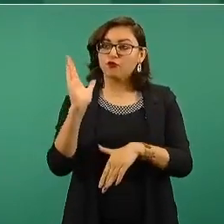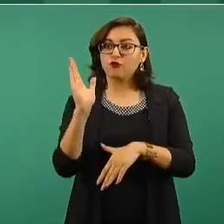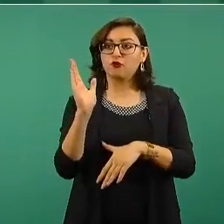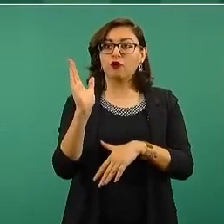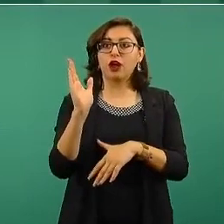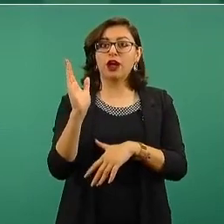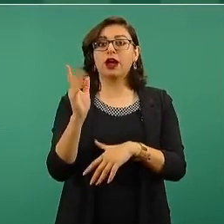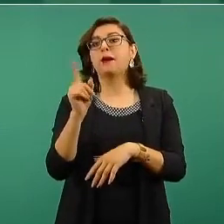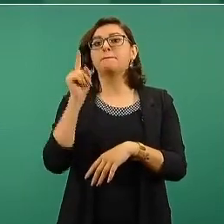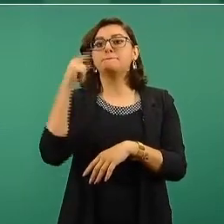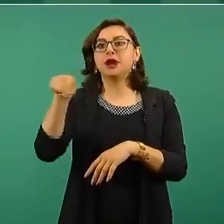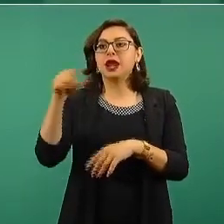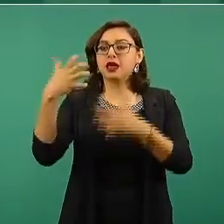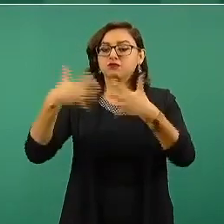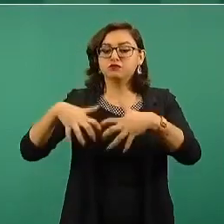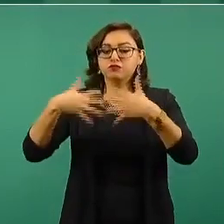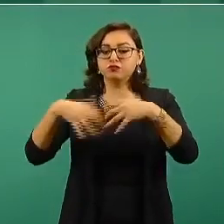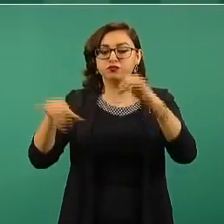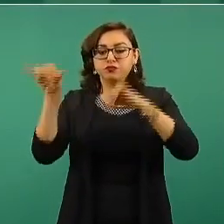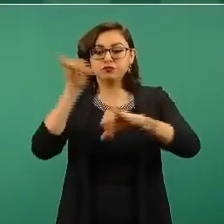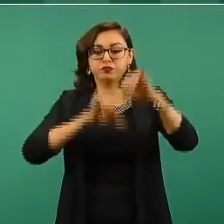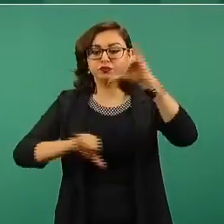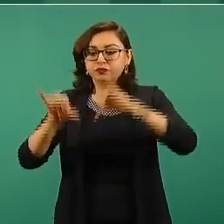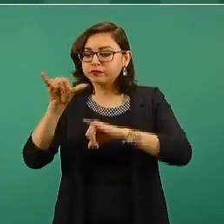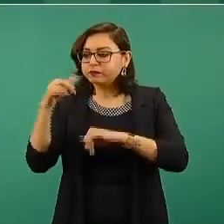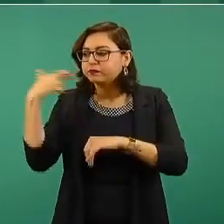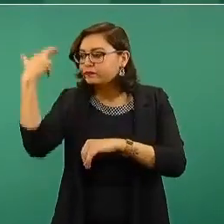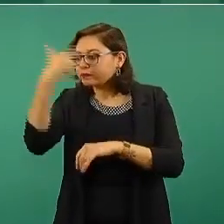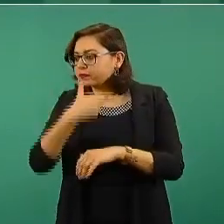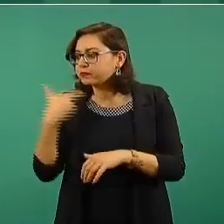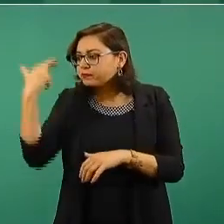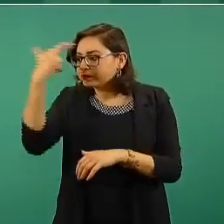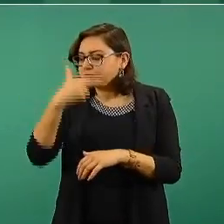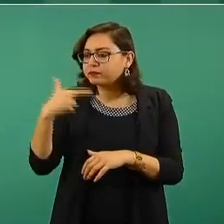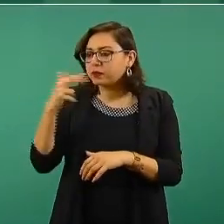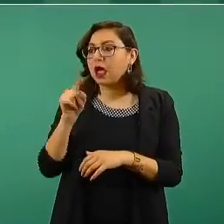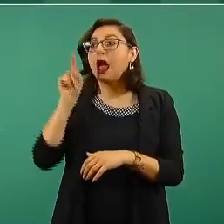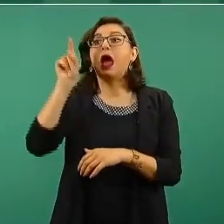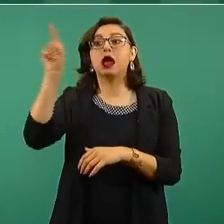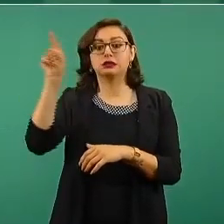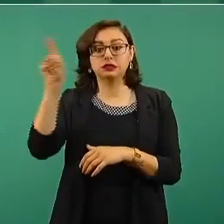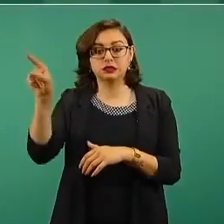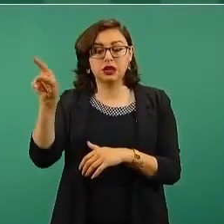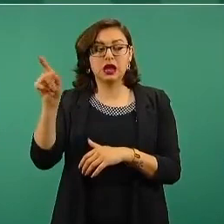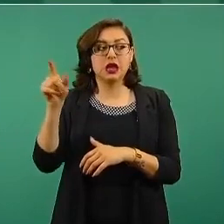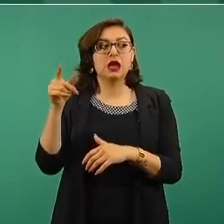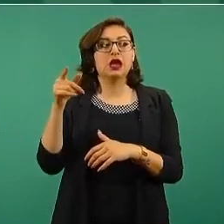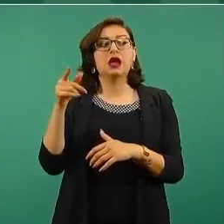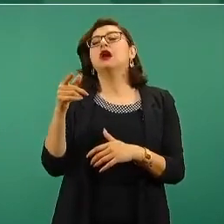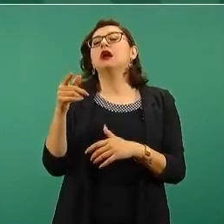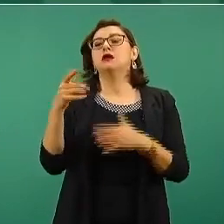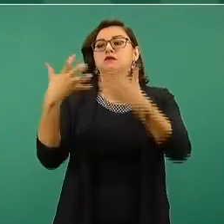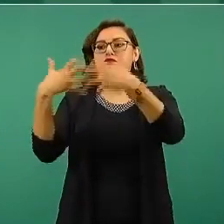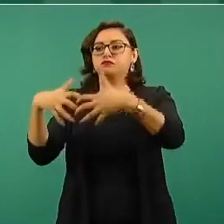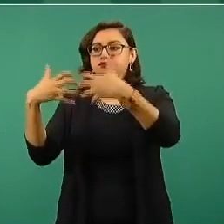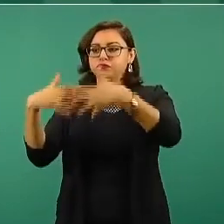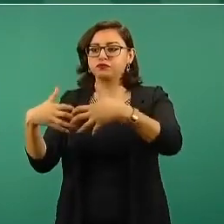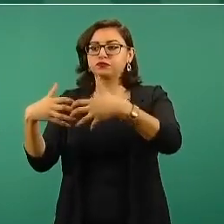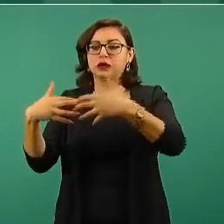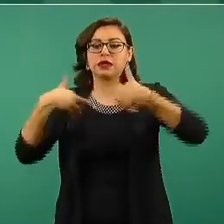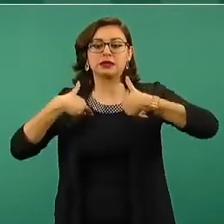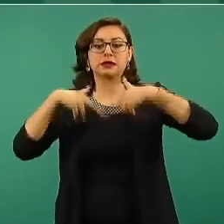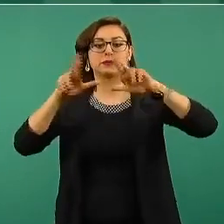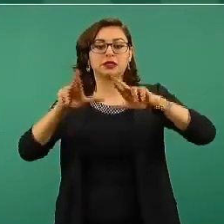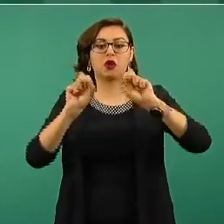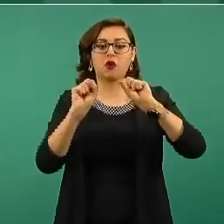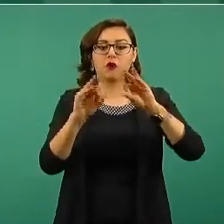que encontramos que en México tienen una representación de una de sus oficinas muy puntual, muy